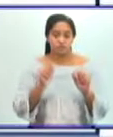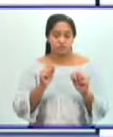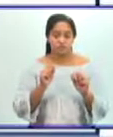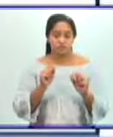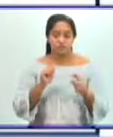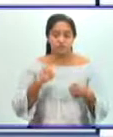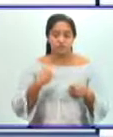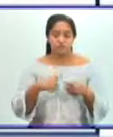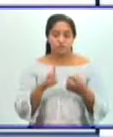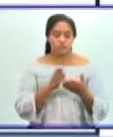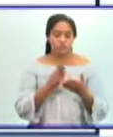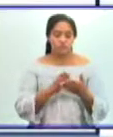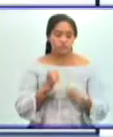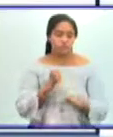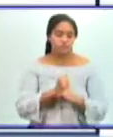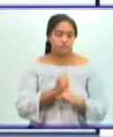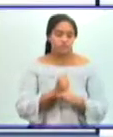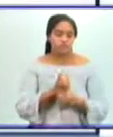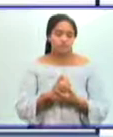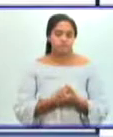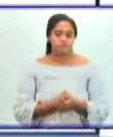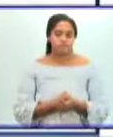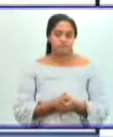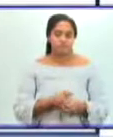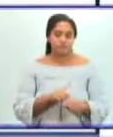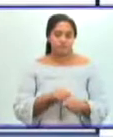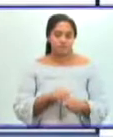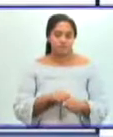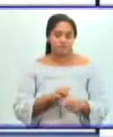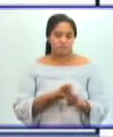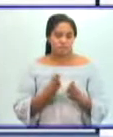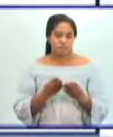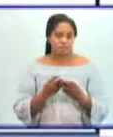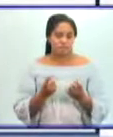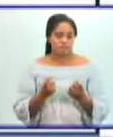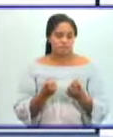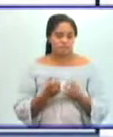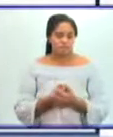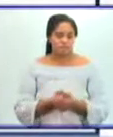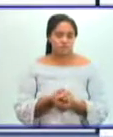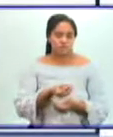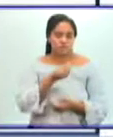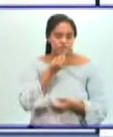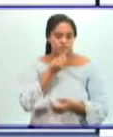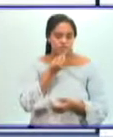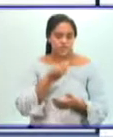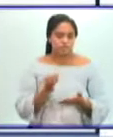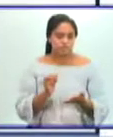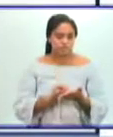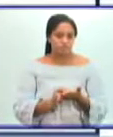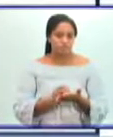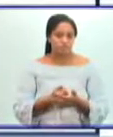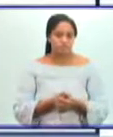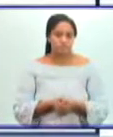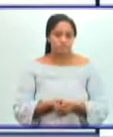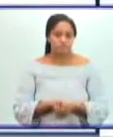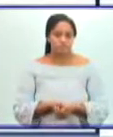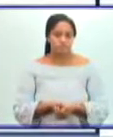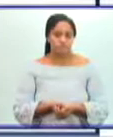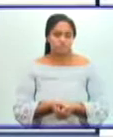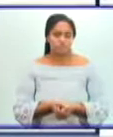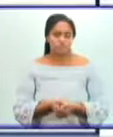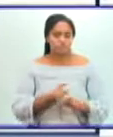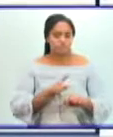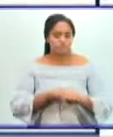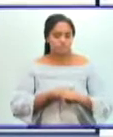hemos estado trabajando. ¿Tienes las condiciones suficientes y necesarias para aplicarlo? Te daré